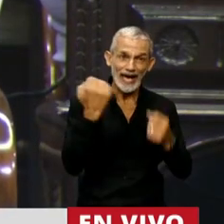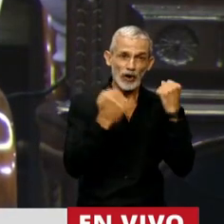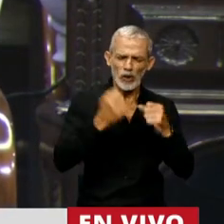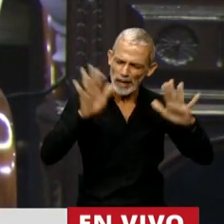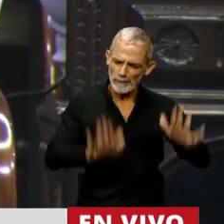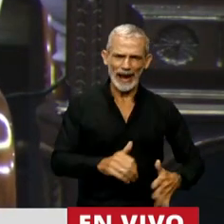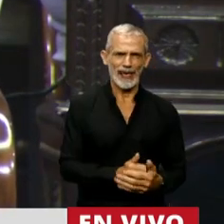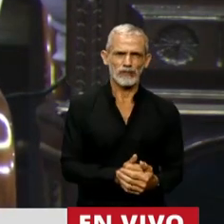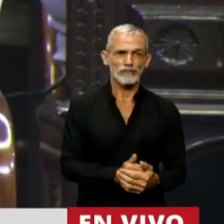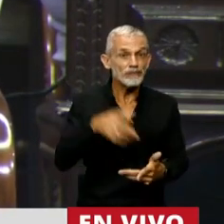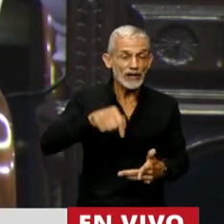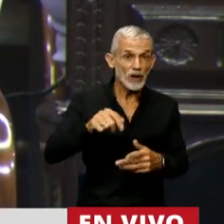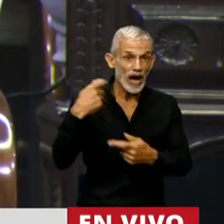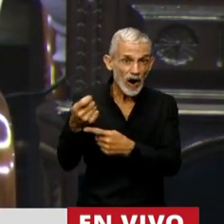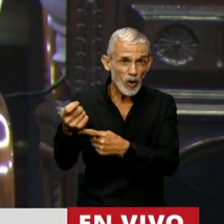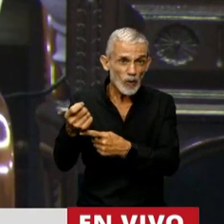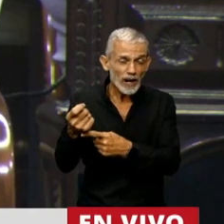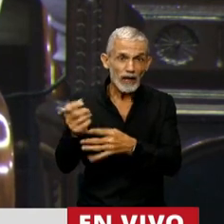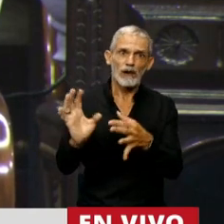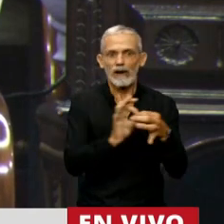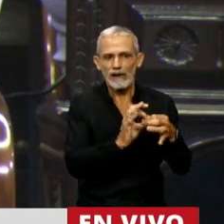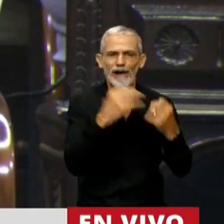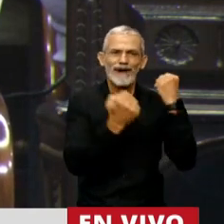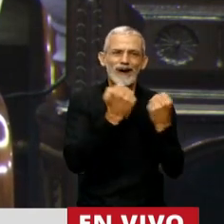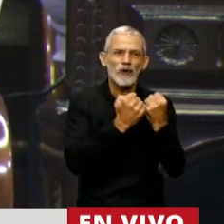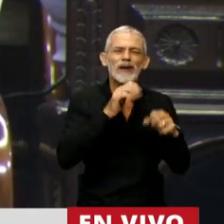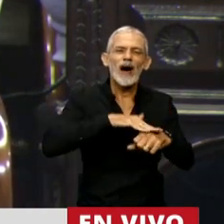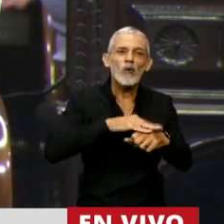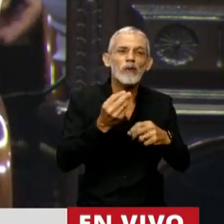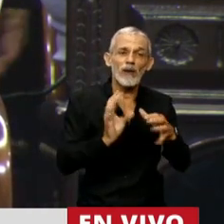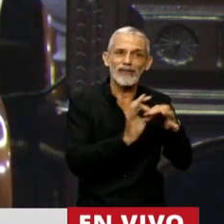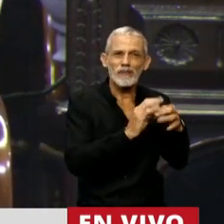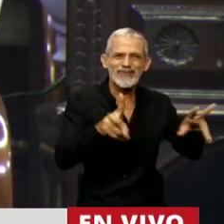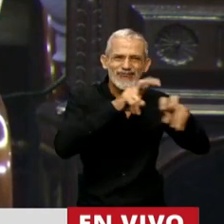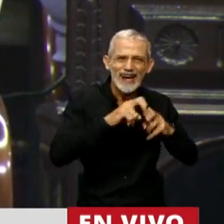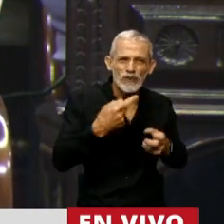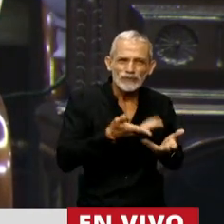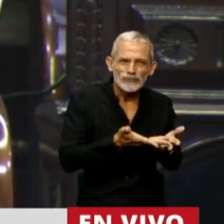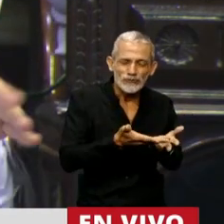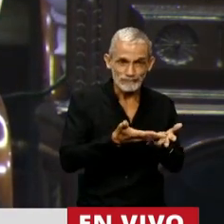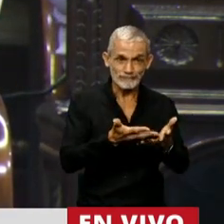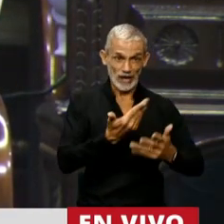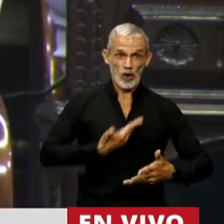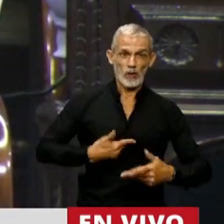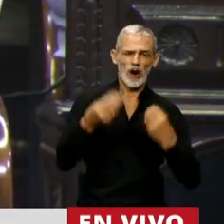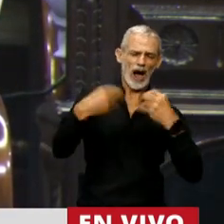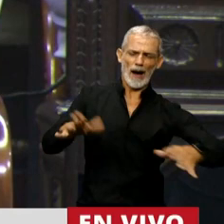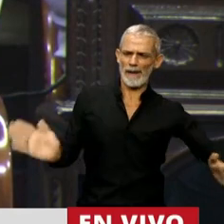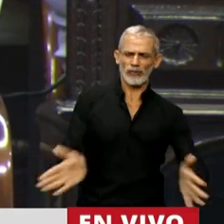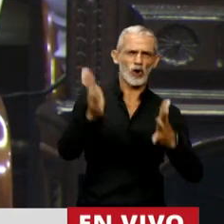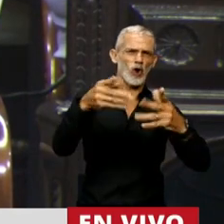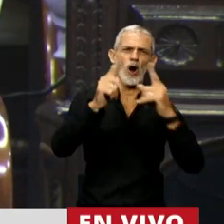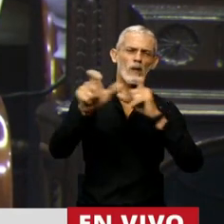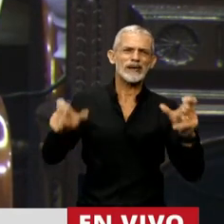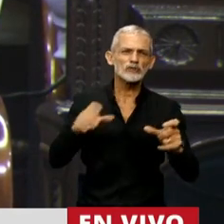ahora atamos a los jubilados a los vaivenes de esa economía porque dependen de la recaudación. El gobierno abandonó a miles de argentinos que no